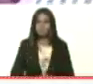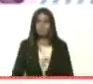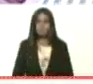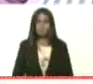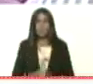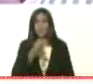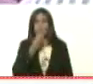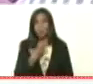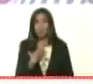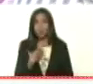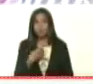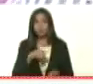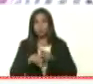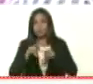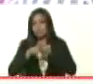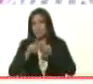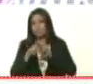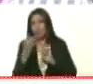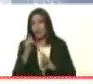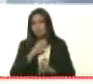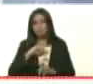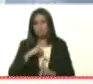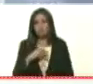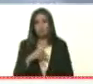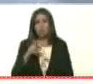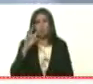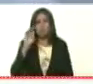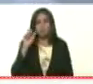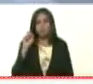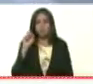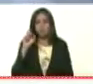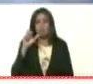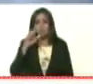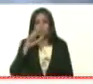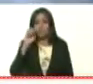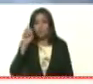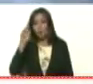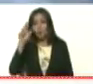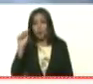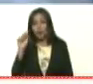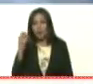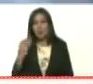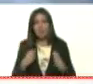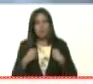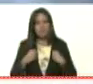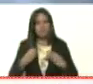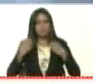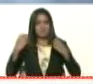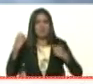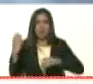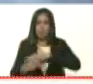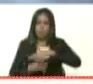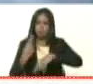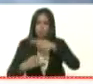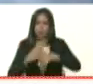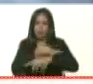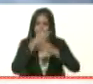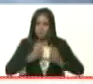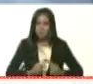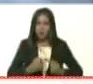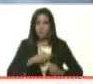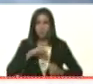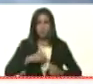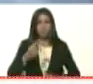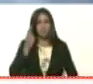Bueno, un comentario pues que hago yo de Flora Tristán. Lo cierto es que en vida fue una gran revolucionaria que